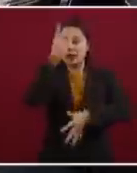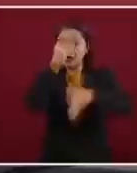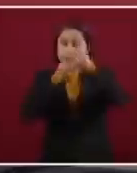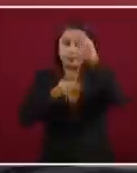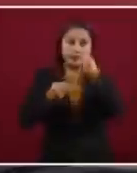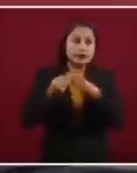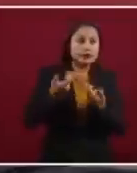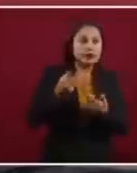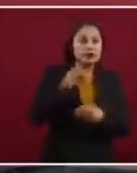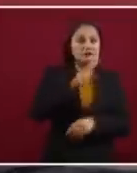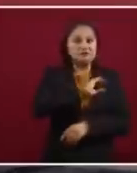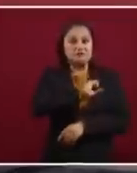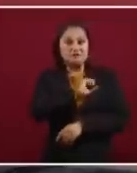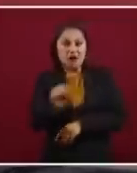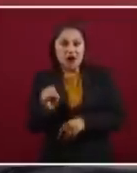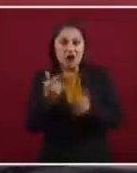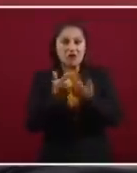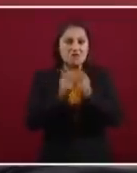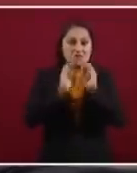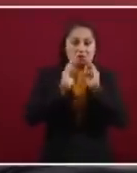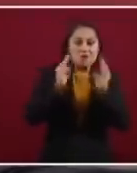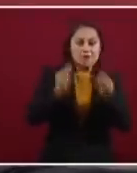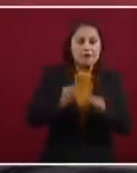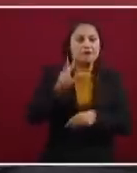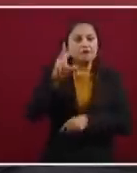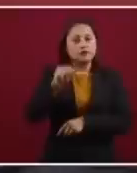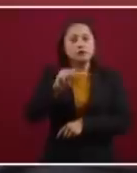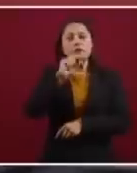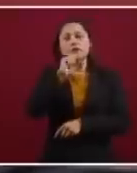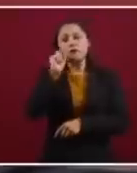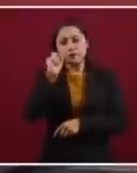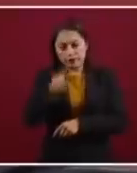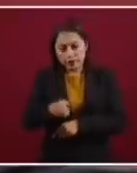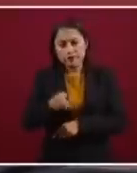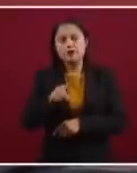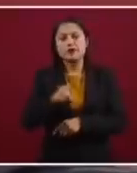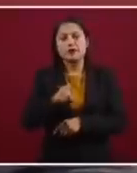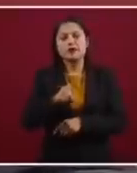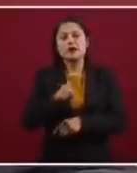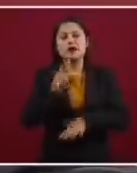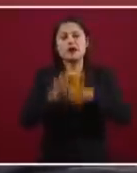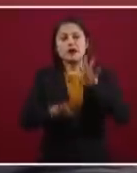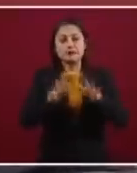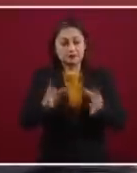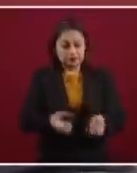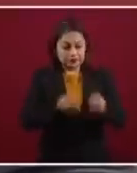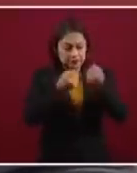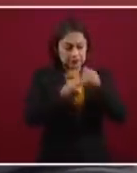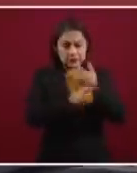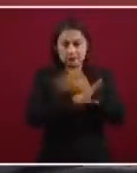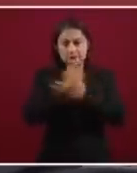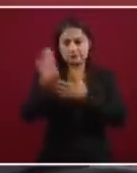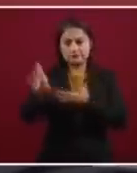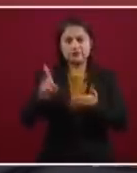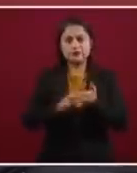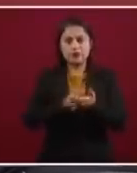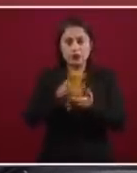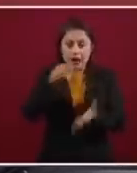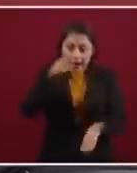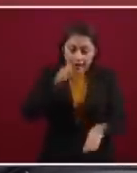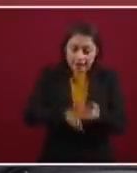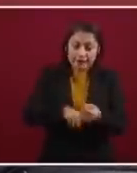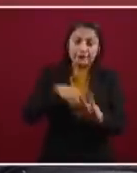sino también en lugares donde se generan adicciones ya prácticamente insalvable entonces el compromiso ahí es que todo el sistema